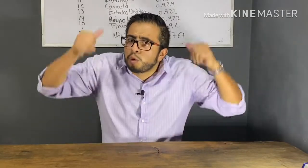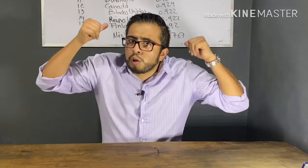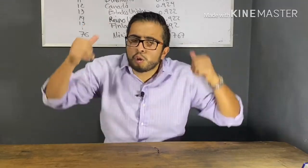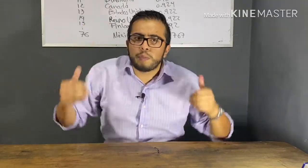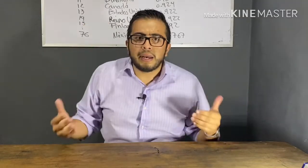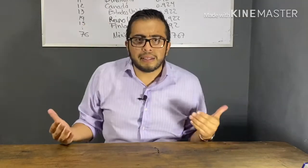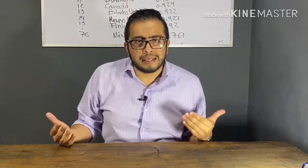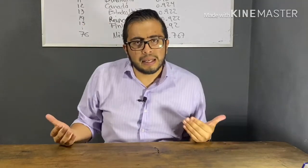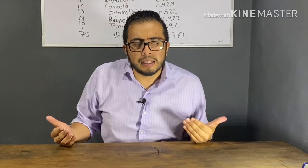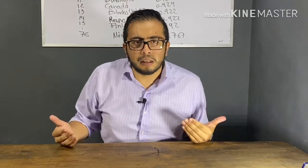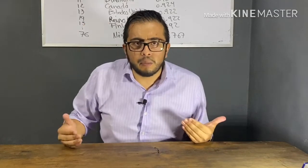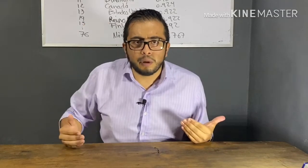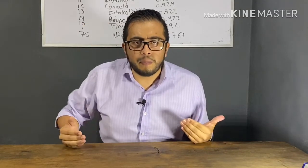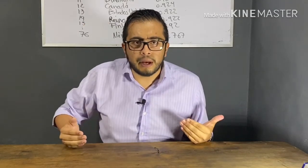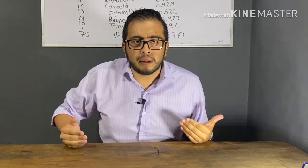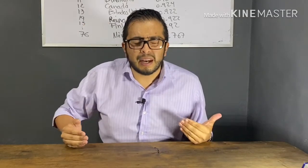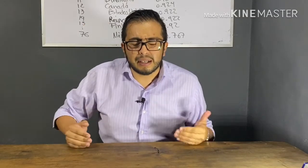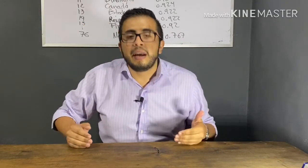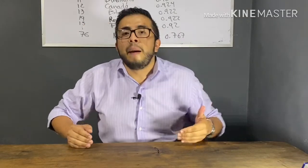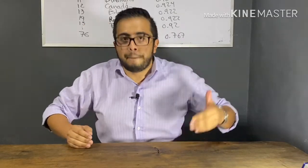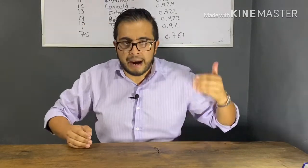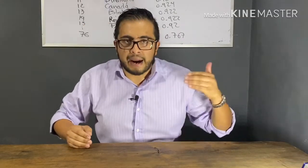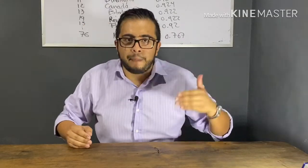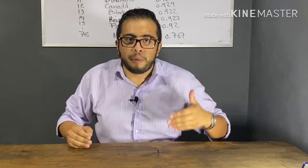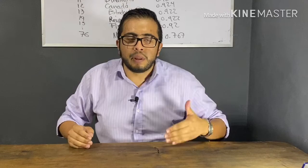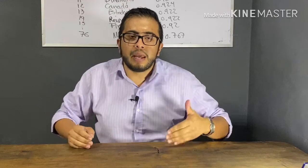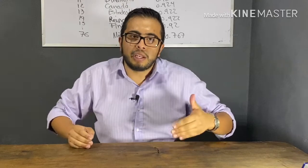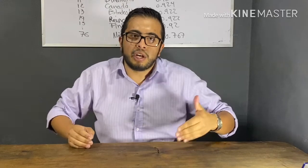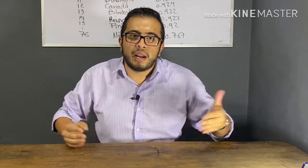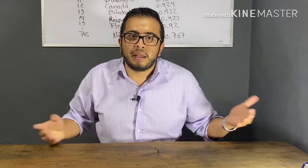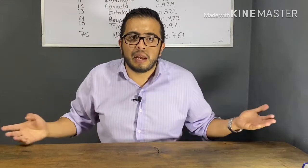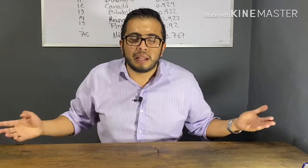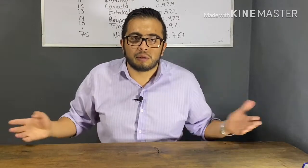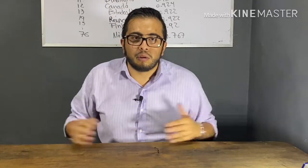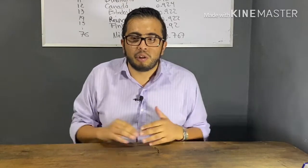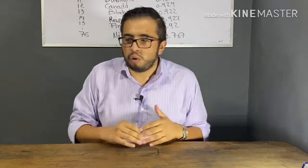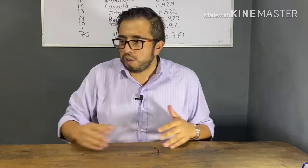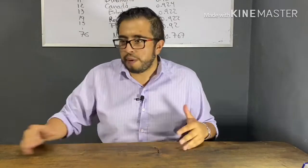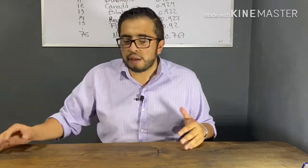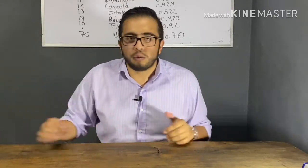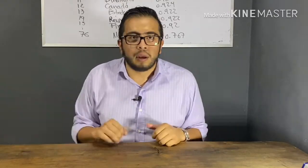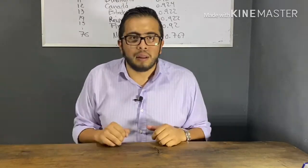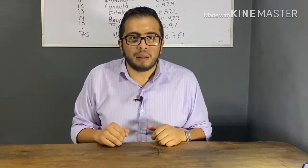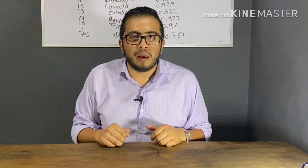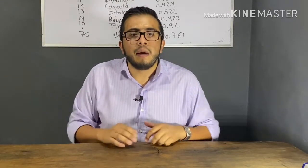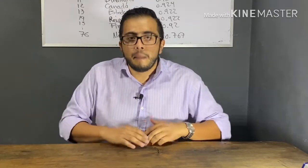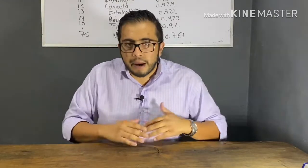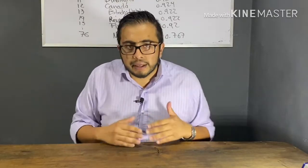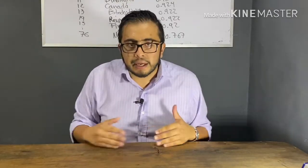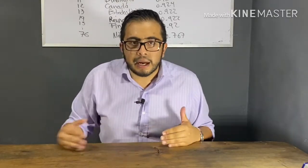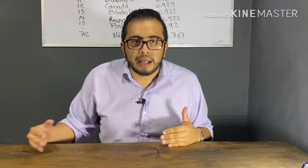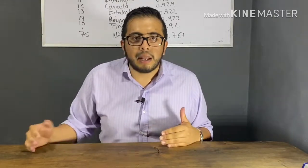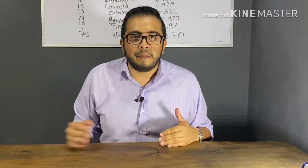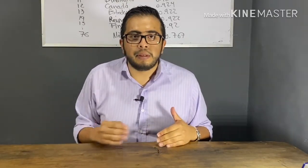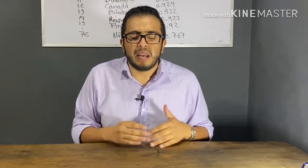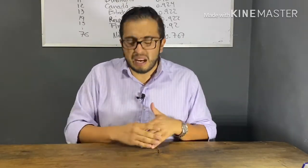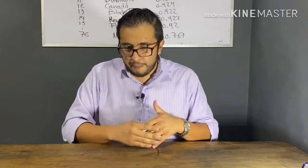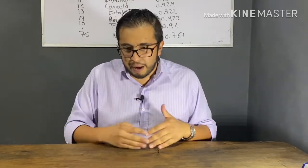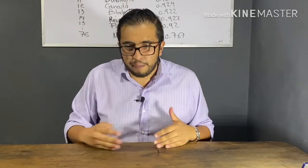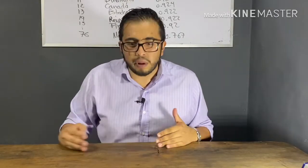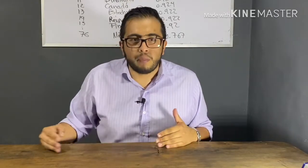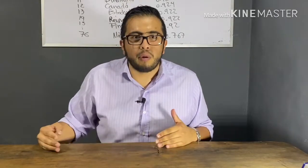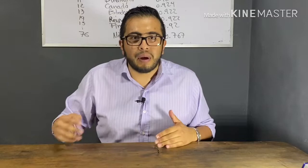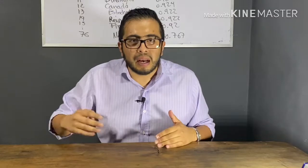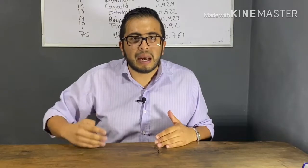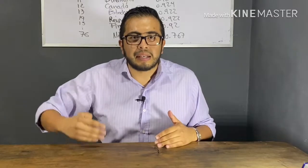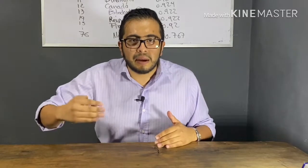Bueno, muchos de estos países hacen ese tipo de prácticas para poder echar a andar las condiciones para su gente, para sacarla de la miseria,